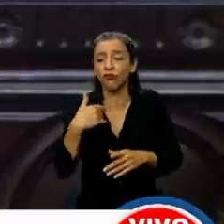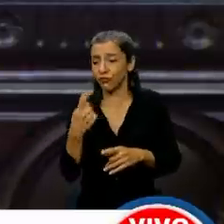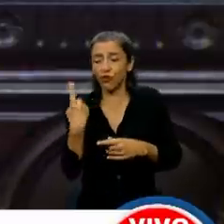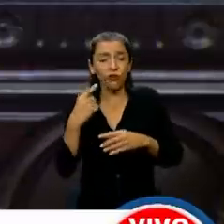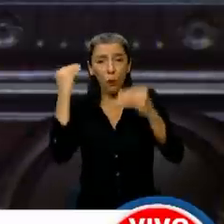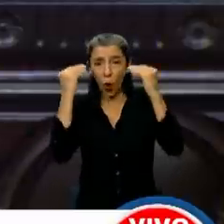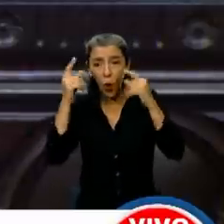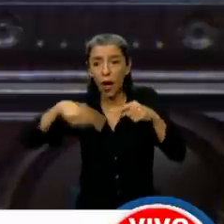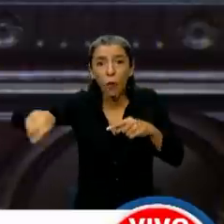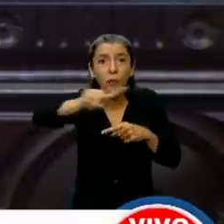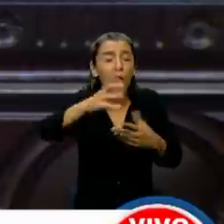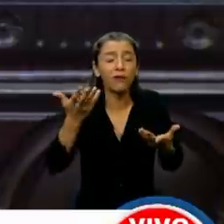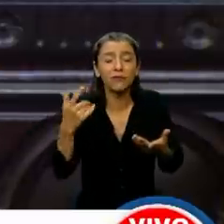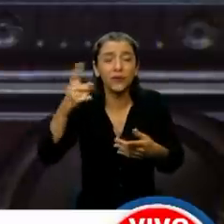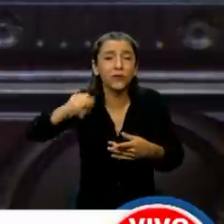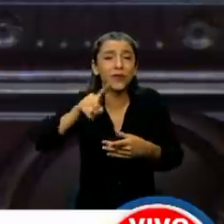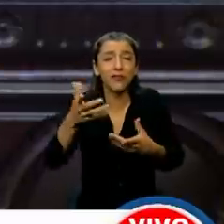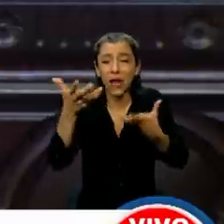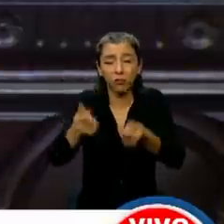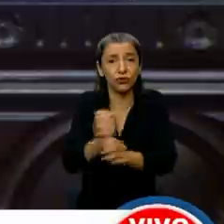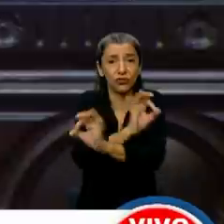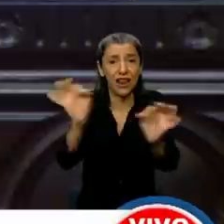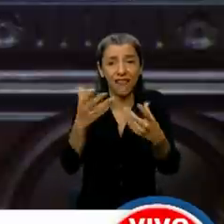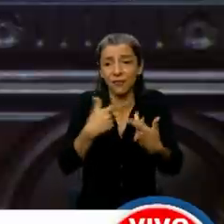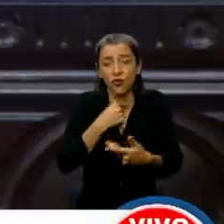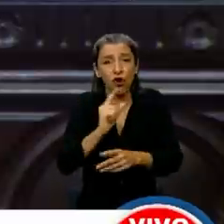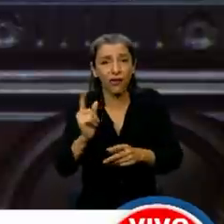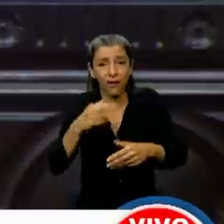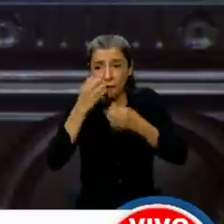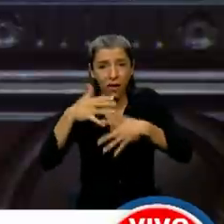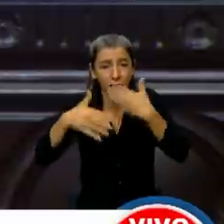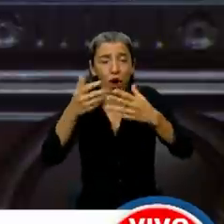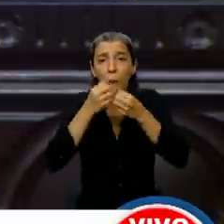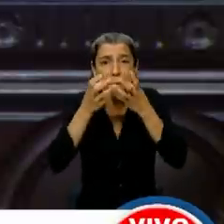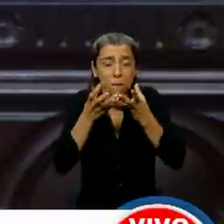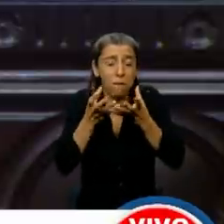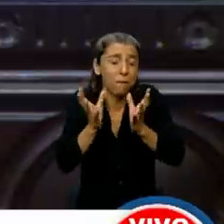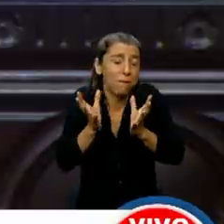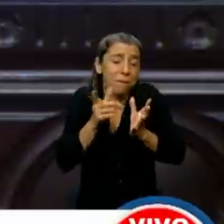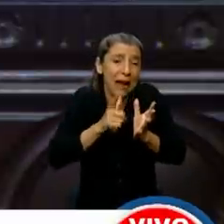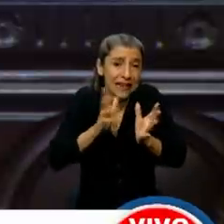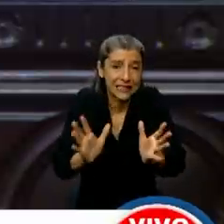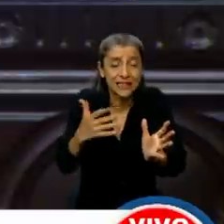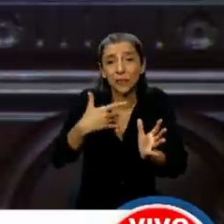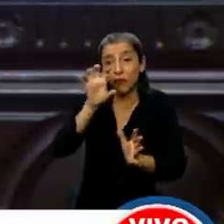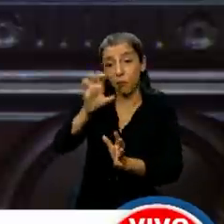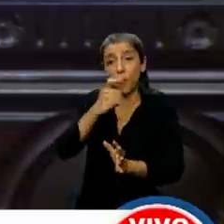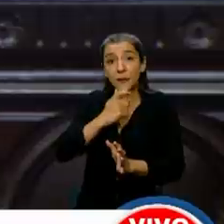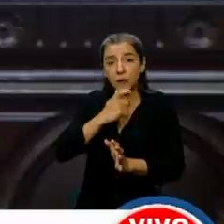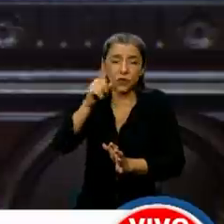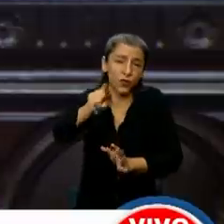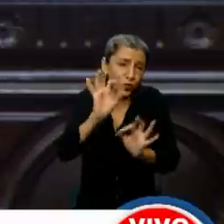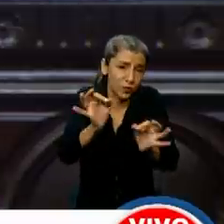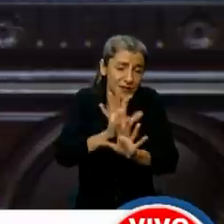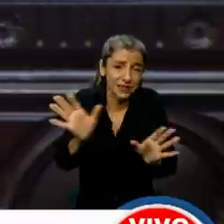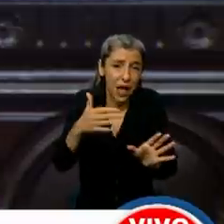debemos estar preocupados por que eso no suceda mire principalmente en mendoza la verdad que lo que no se va a poder realizar y usted